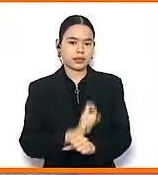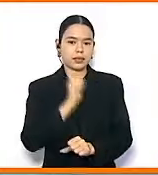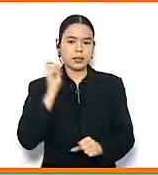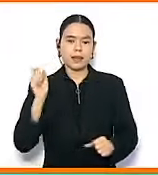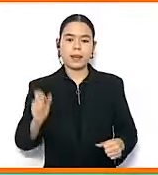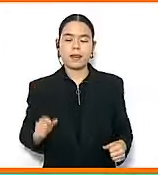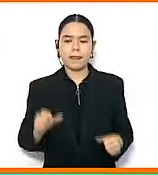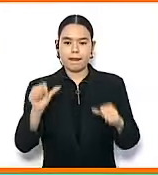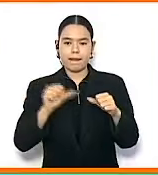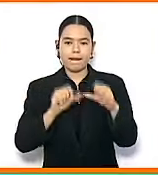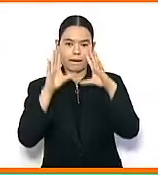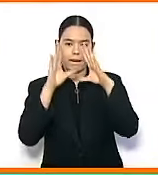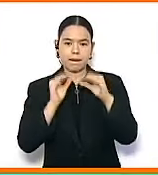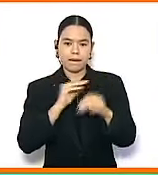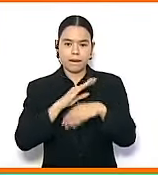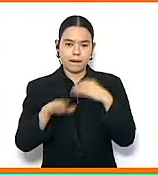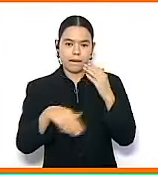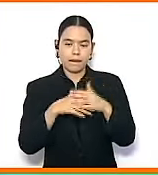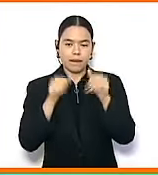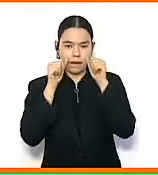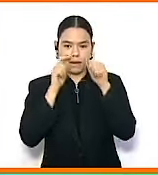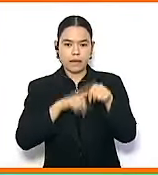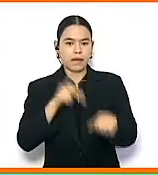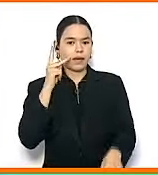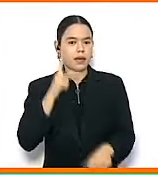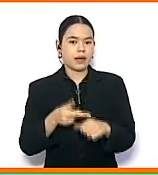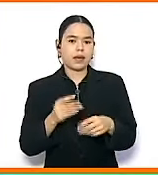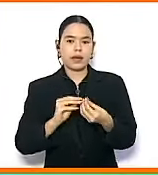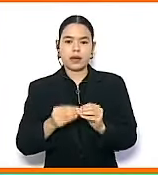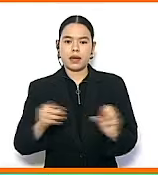seleccionado en esta noche. Atento, porque tu primer dígito es